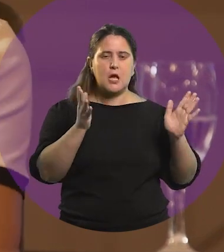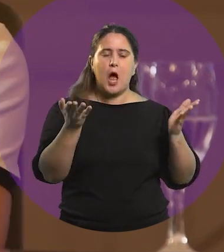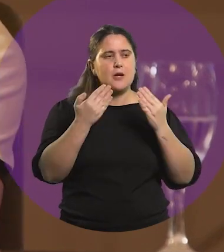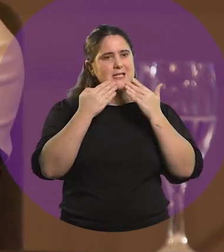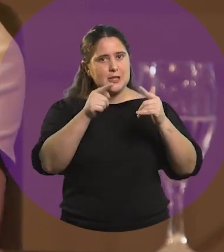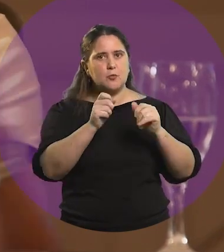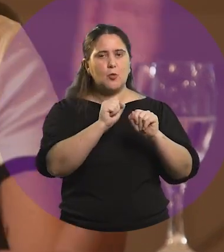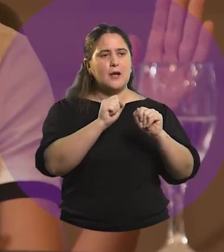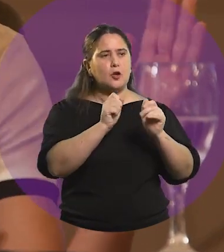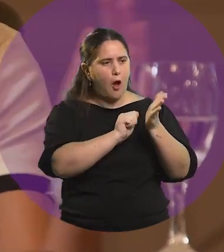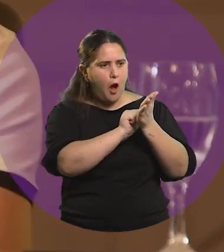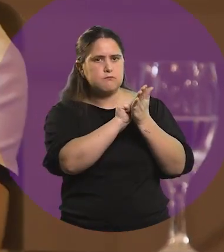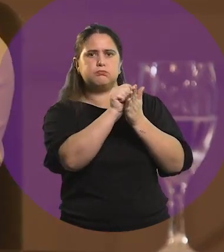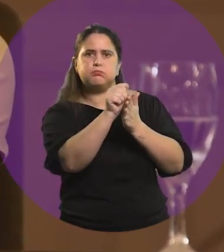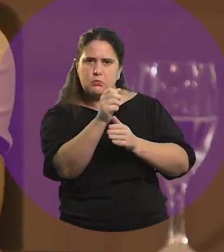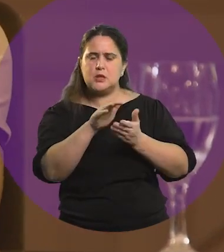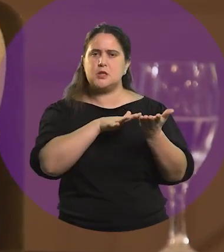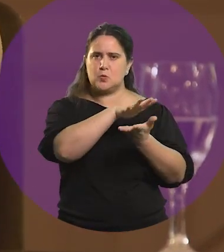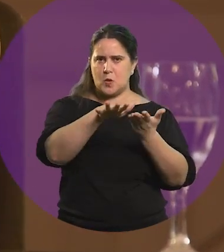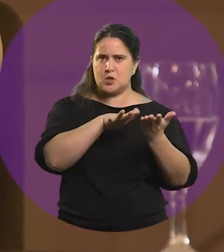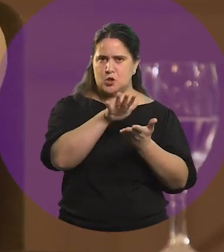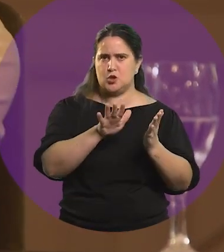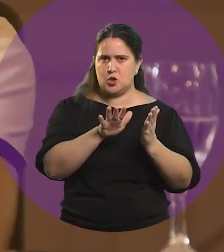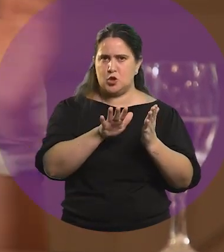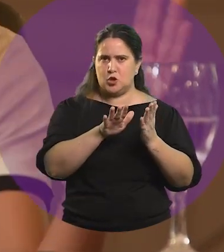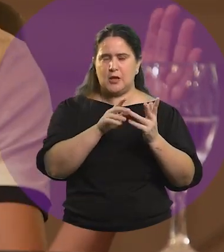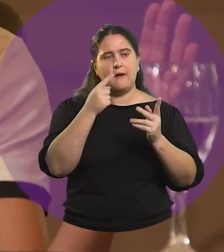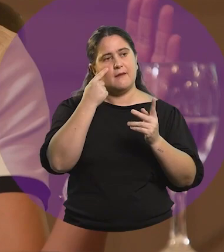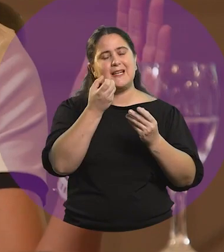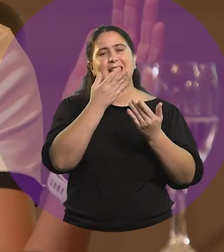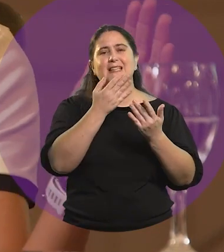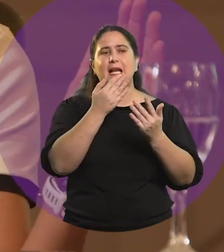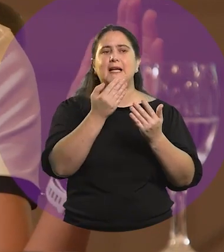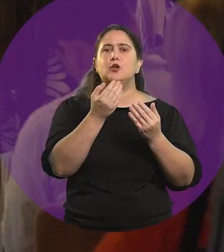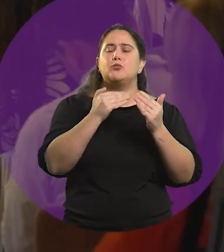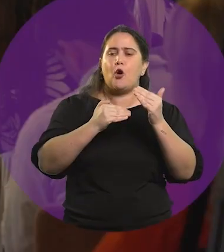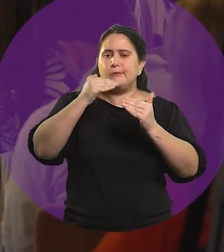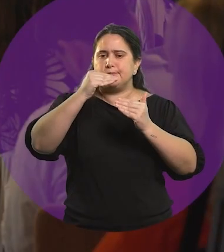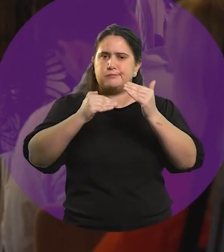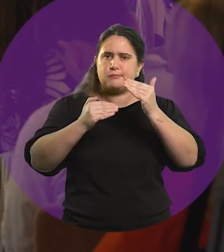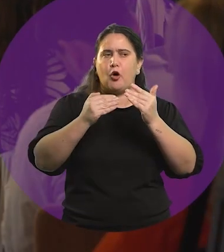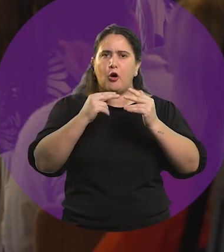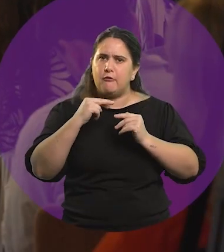nos permite ver películas enteras de ver tendencias en distintos programas